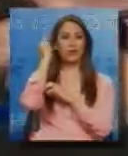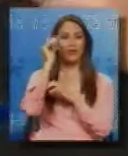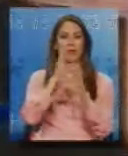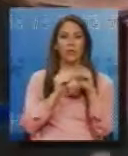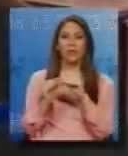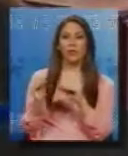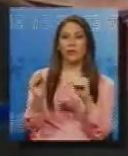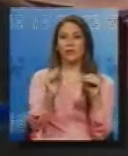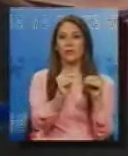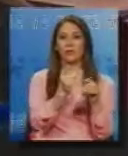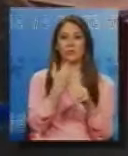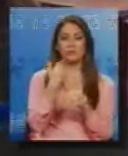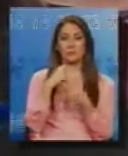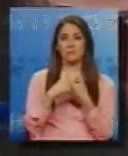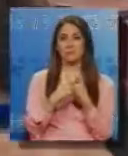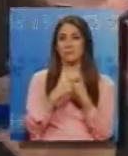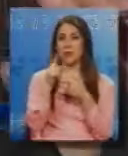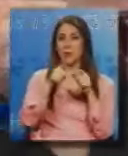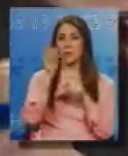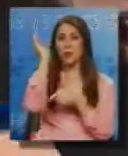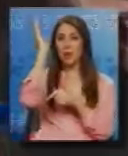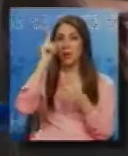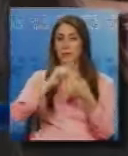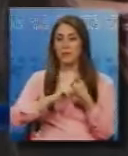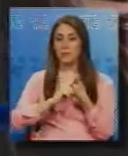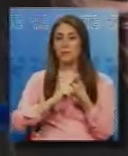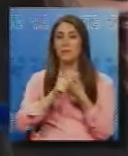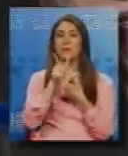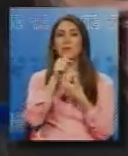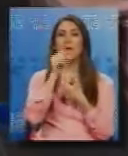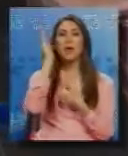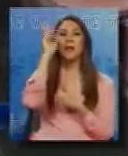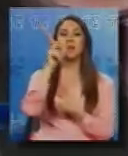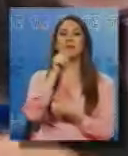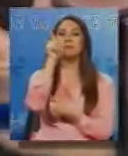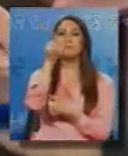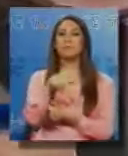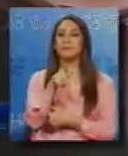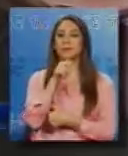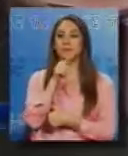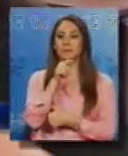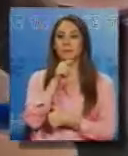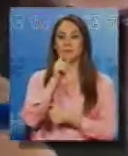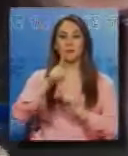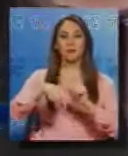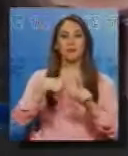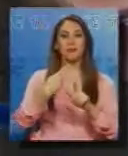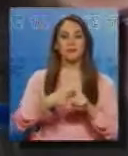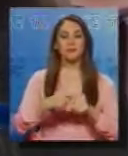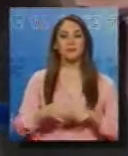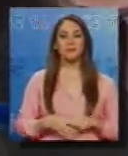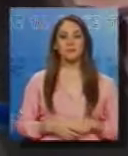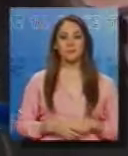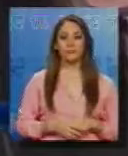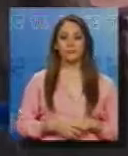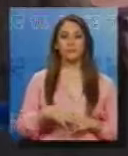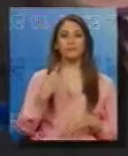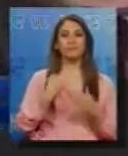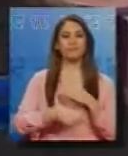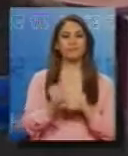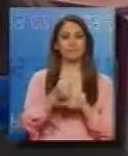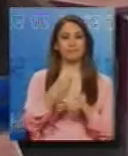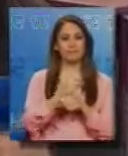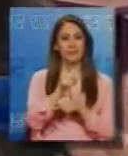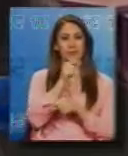vinculando a algunos actores. Ahí menciona de algunos alcaldes, habrá que preguntarle de quién se trata. algunos medios de comunicación, habrá que preguntarles cuál es realmente